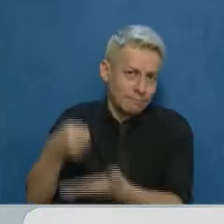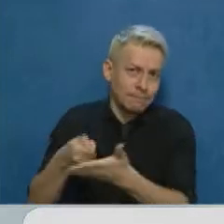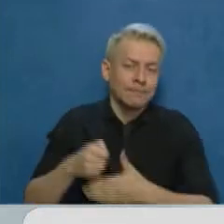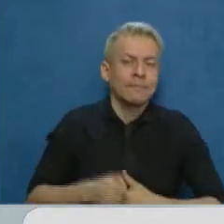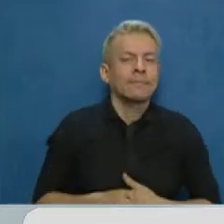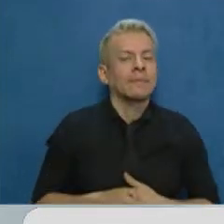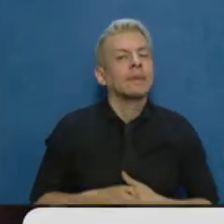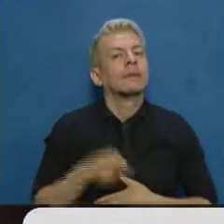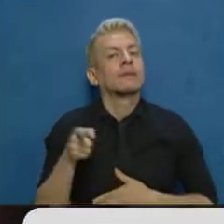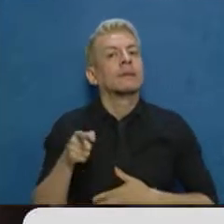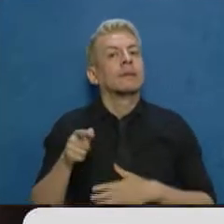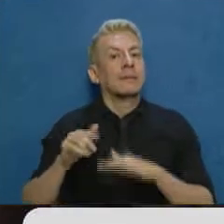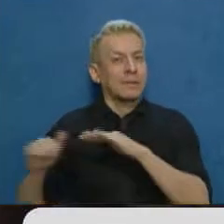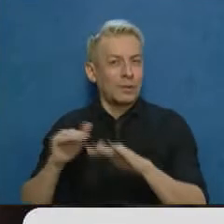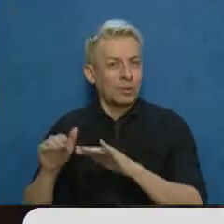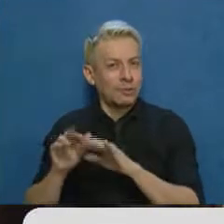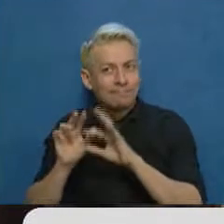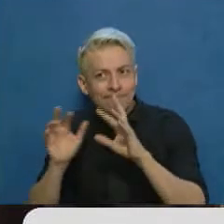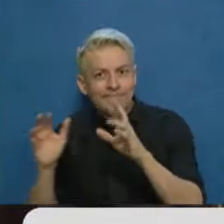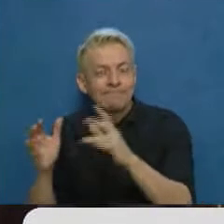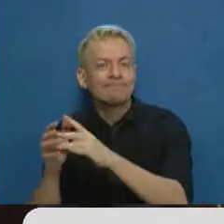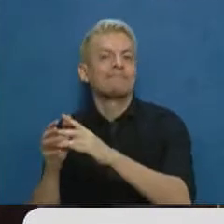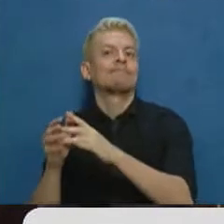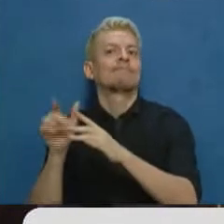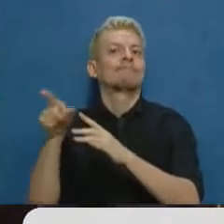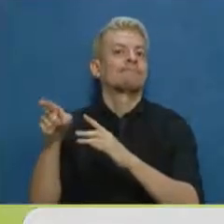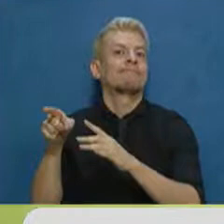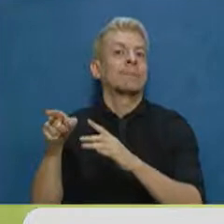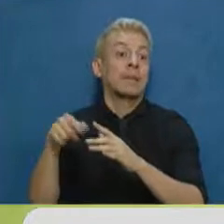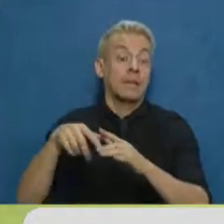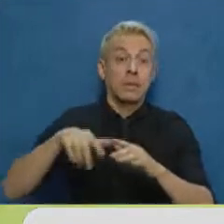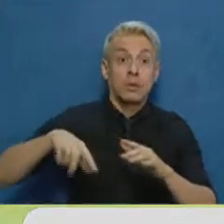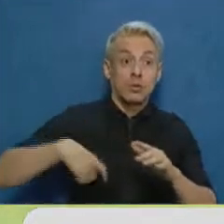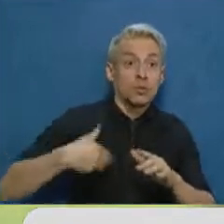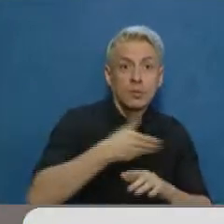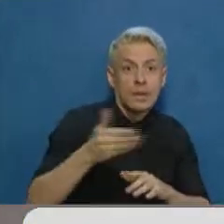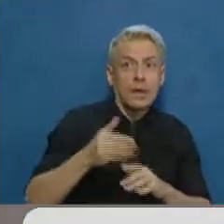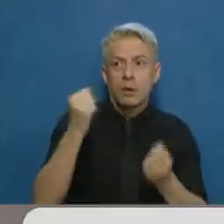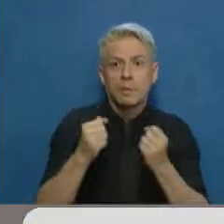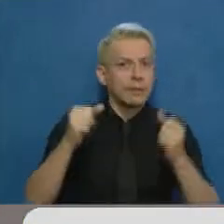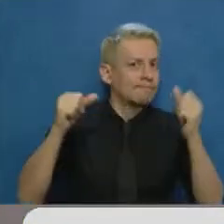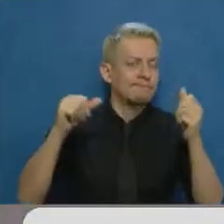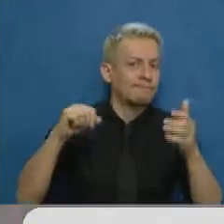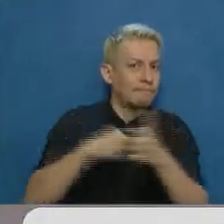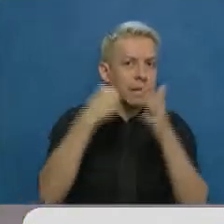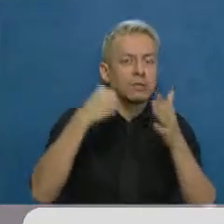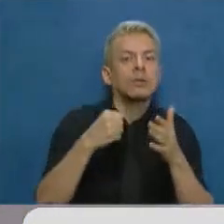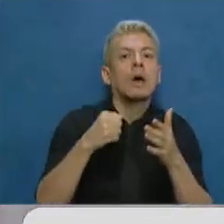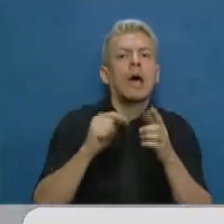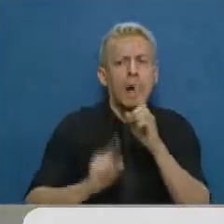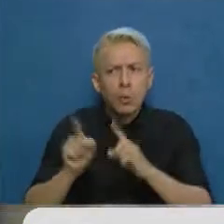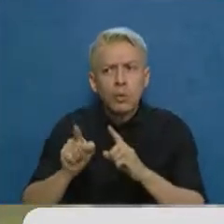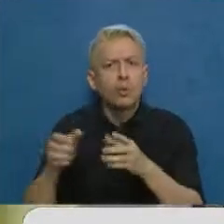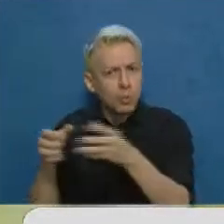Más allá de la situación sanitaria, la pandemia de coronavirus ha generado un fuerte impacto social y económico, y algunos sectores han cumplido un